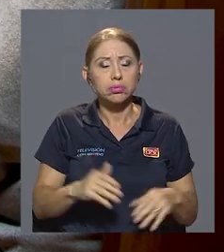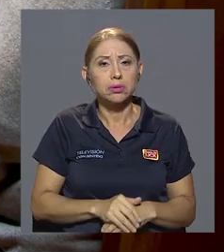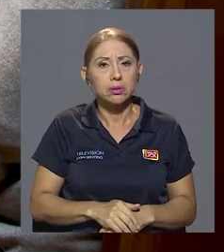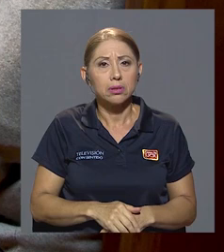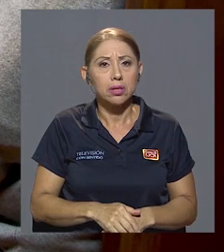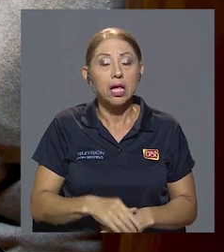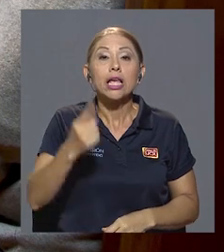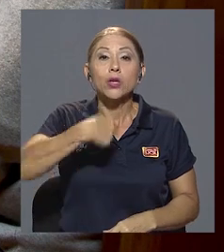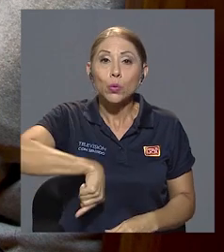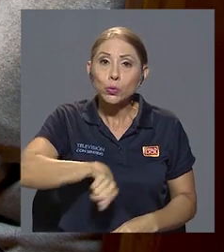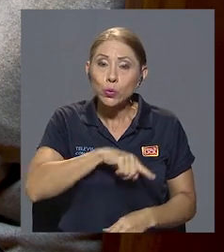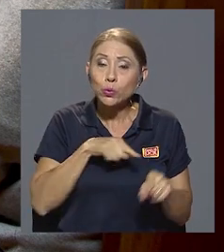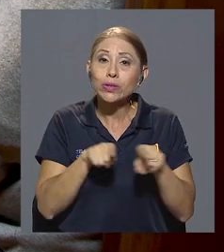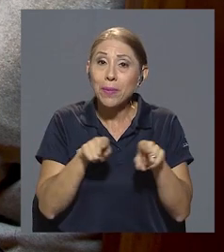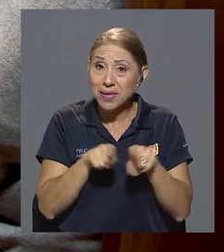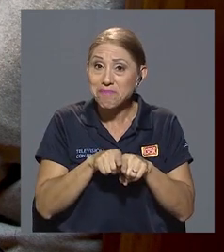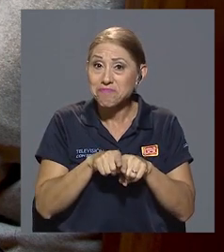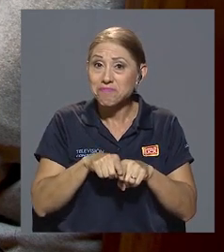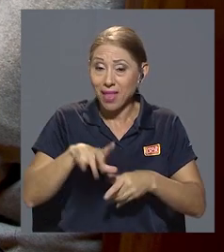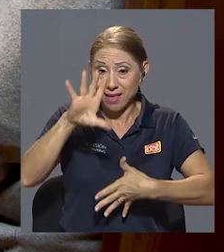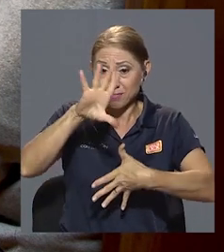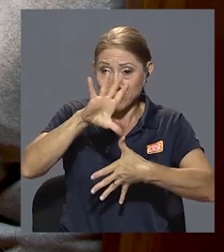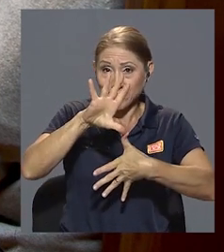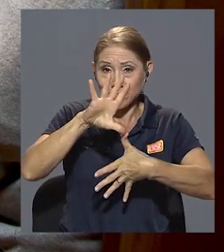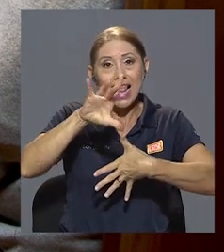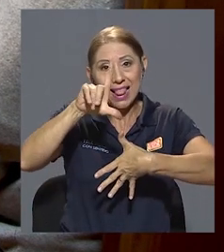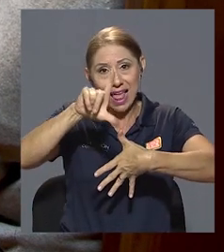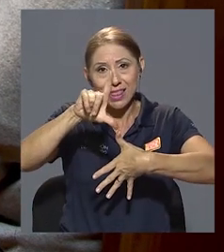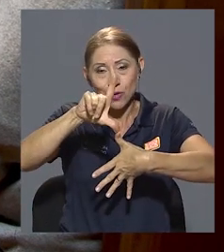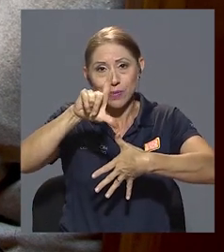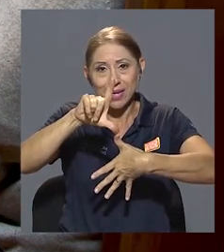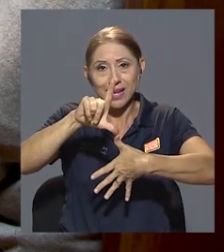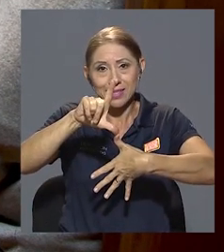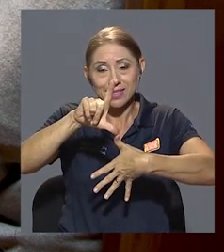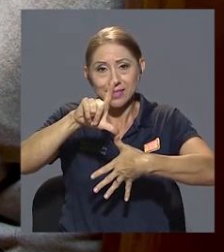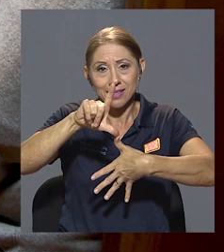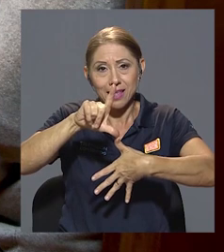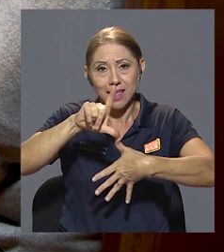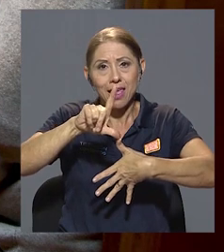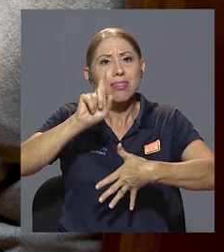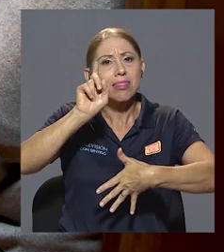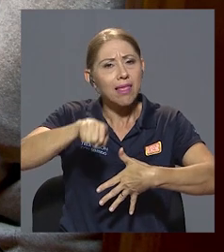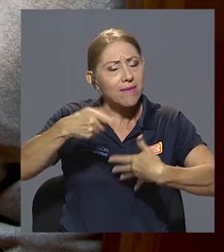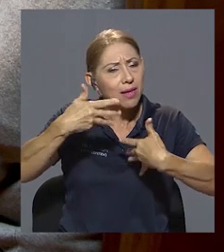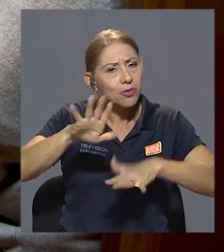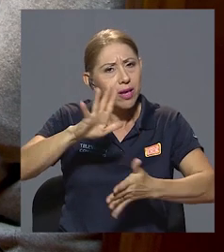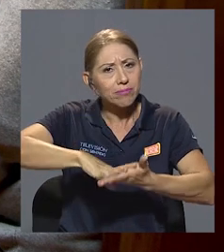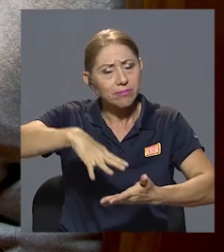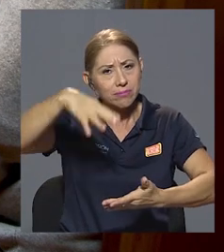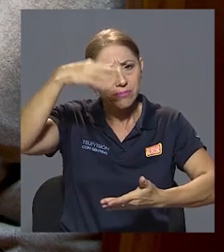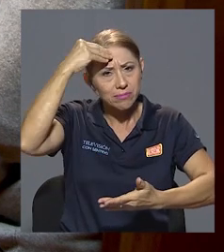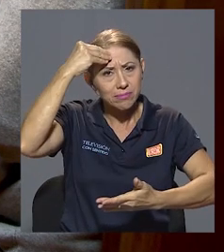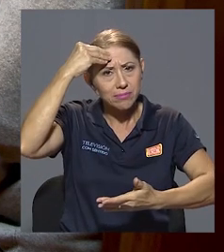bueno de manera que nosotros también en las tierras americanas latinoamericanas deberíamos haber aprendido